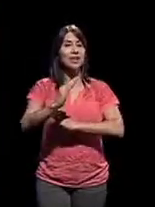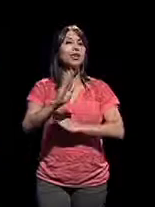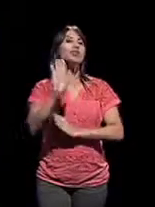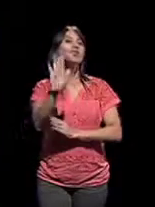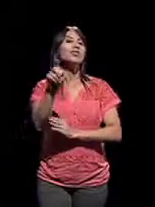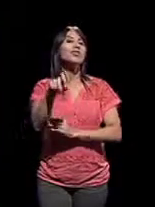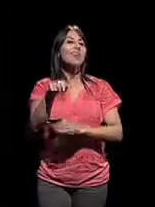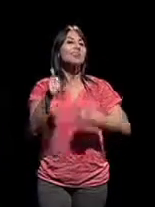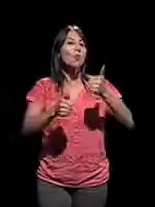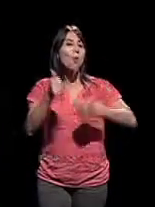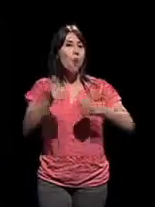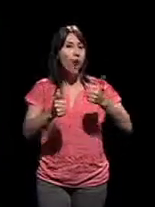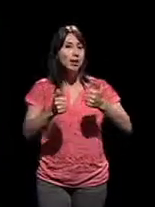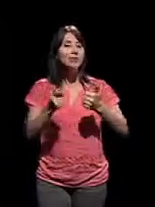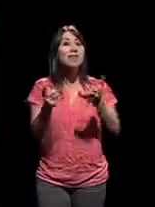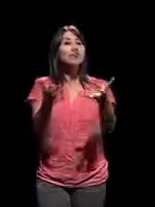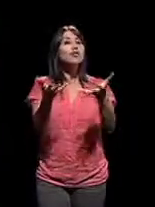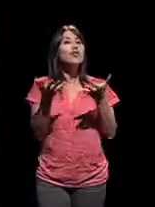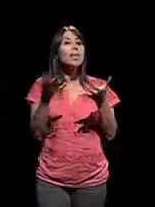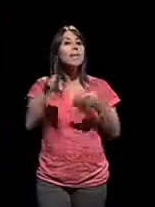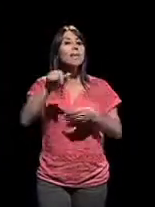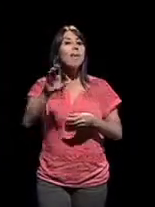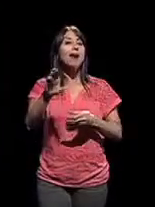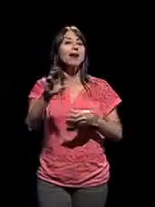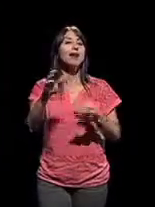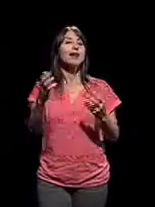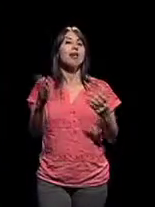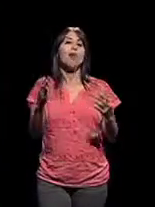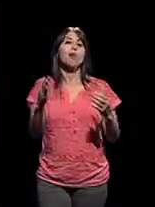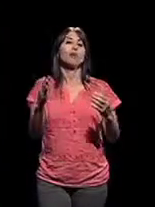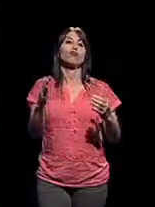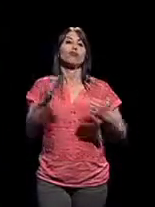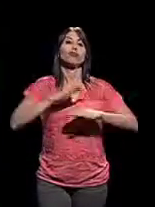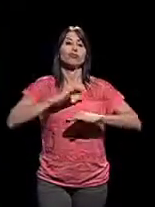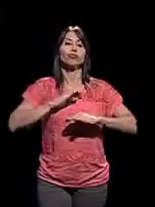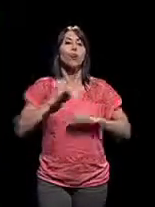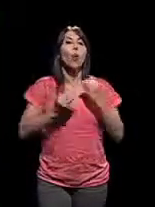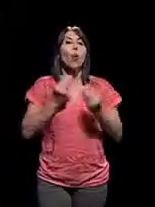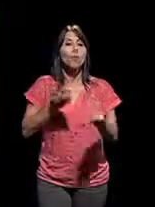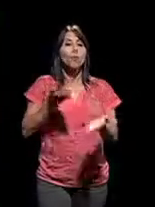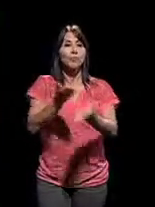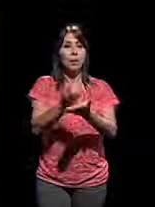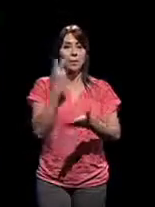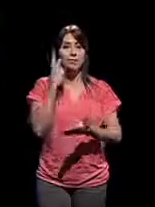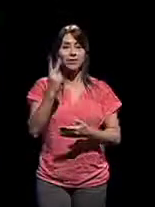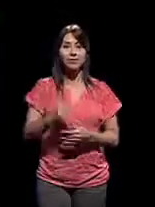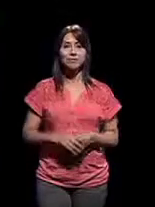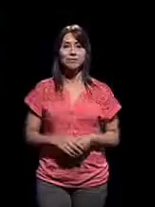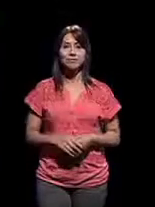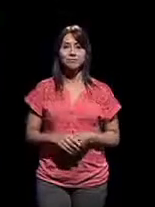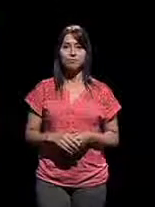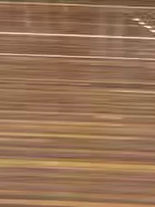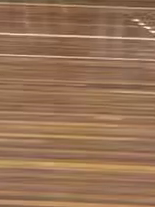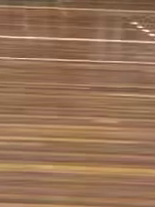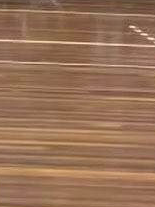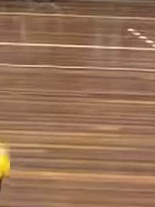sobre esas necesidades que también ellos desean que el Partido Acción Ciudadana responda de alguna manera cómo los plantearía. Vamos a ver el